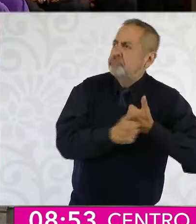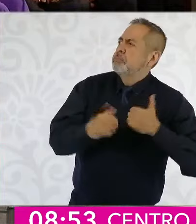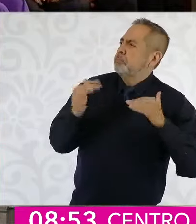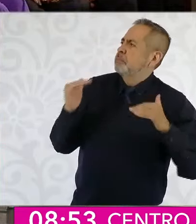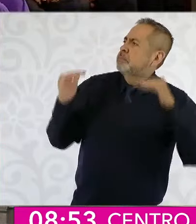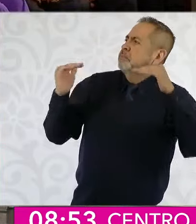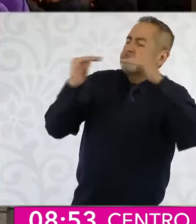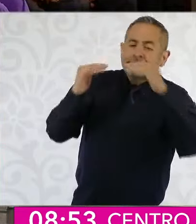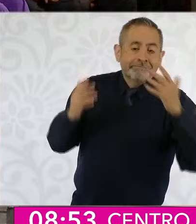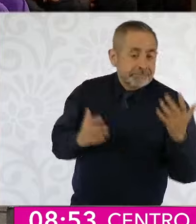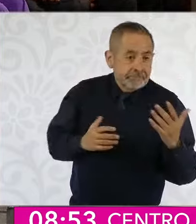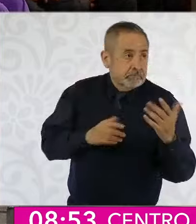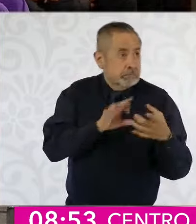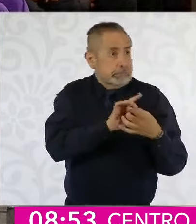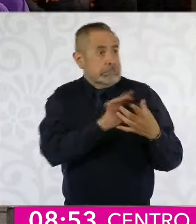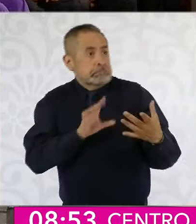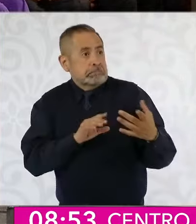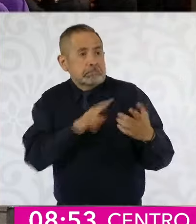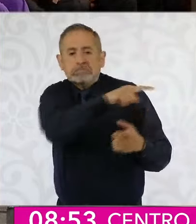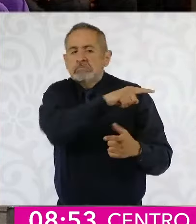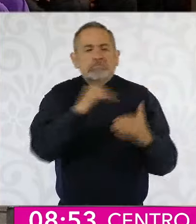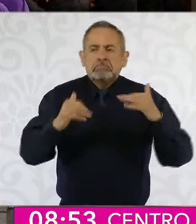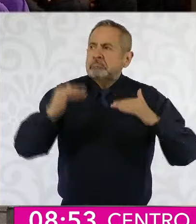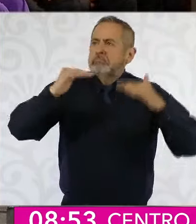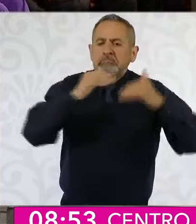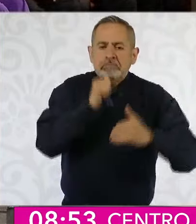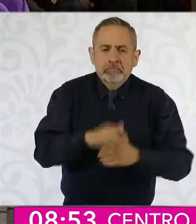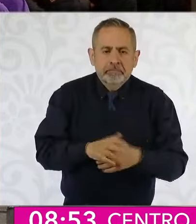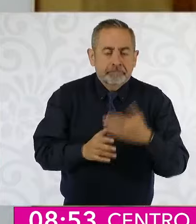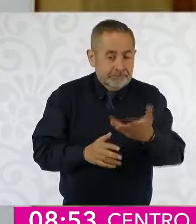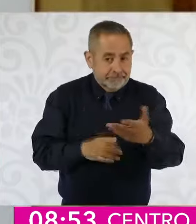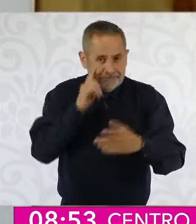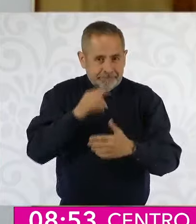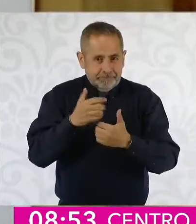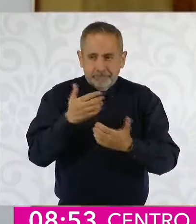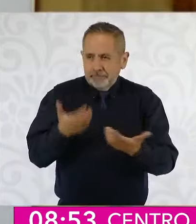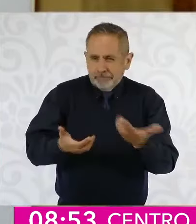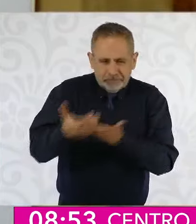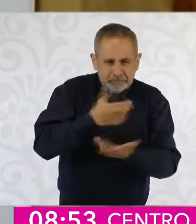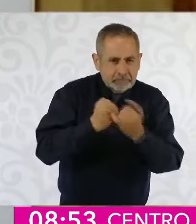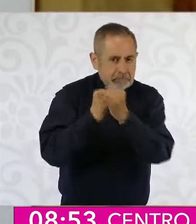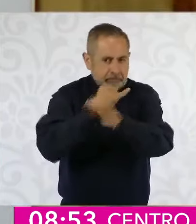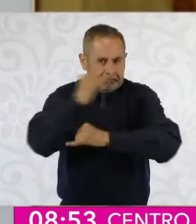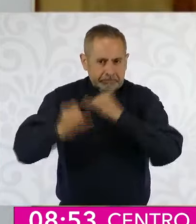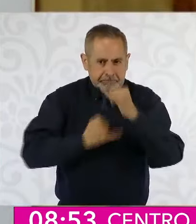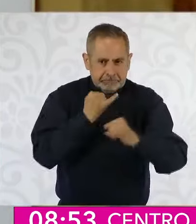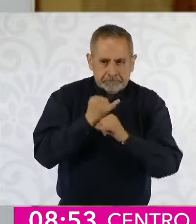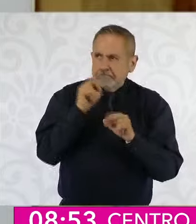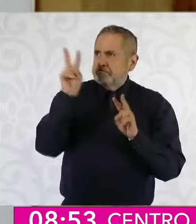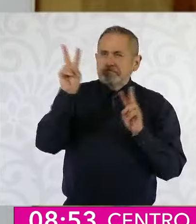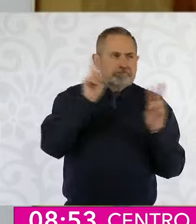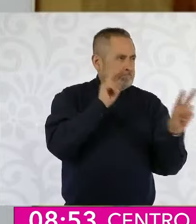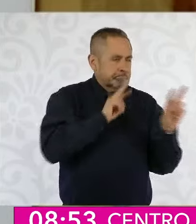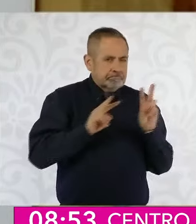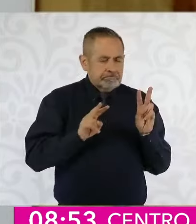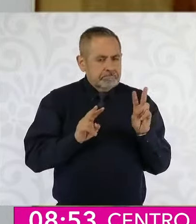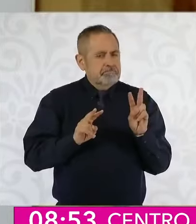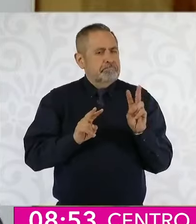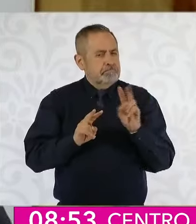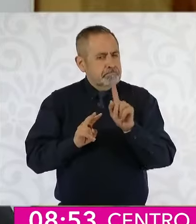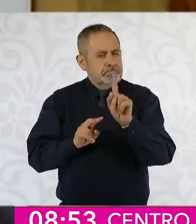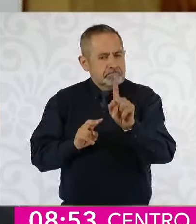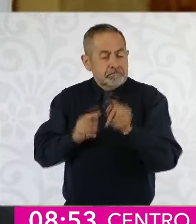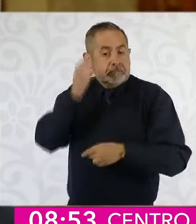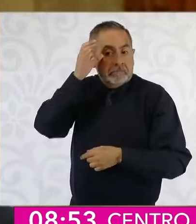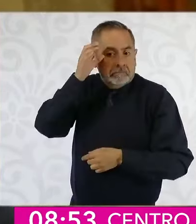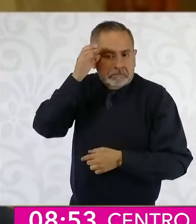eso. Cuando vemos la dinámica de qué ha pasado con el comercio internacional, lo que vemos es que China le ha